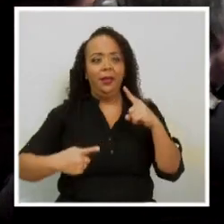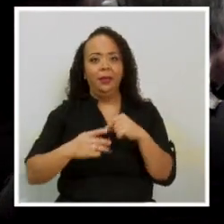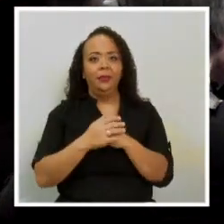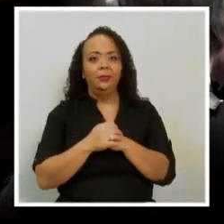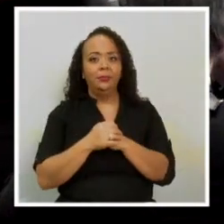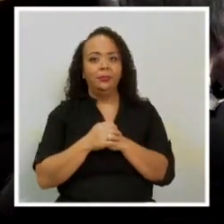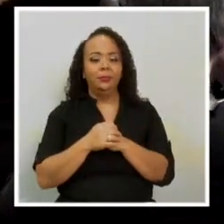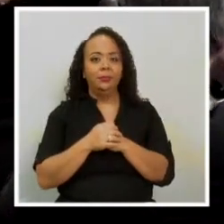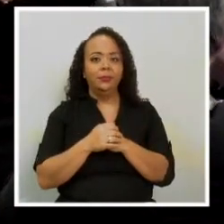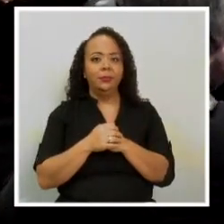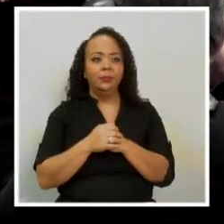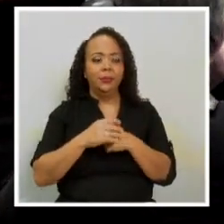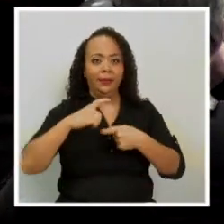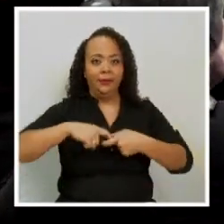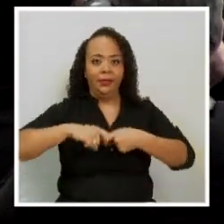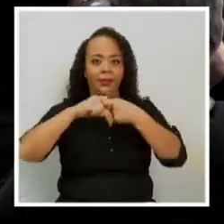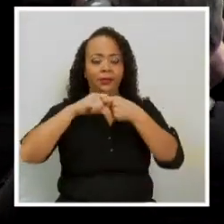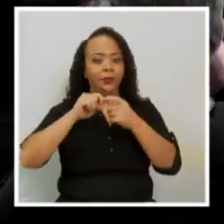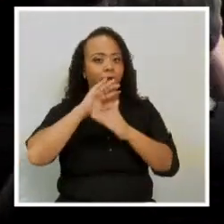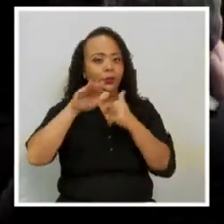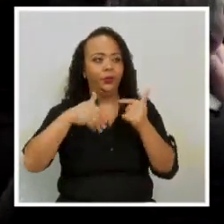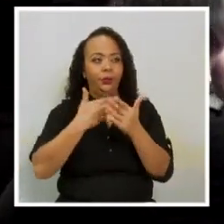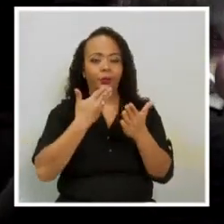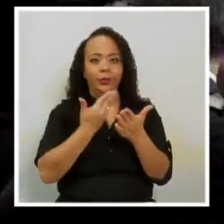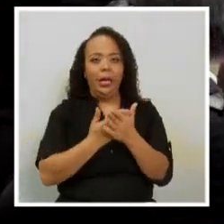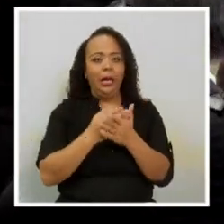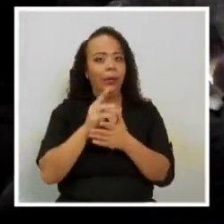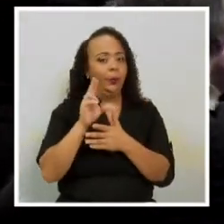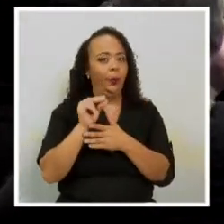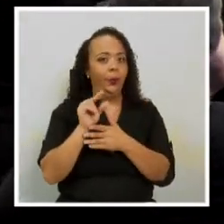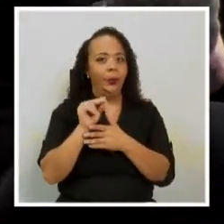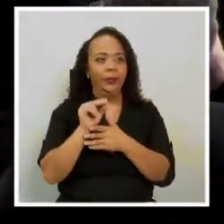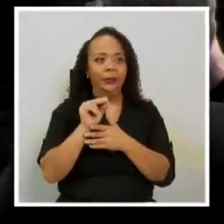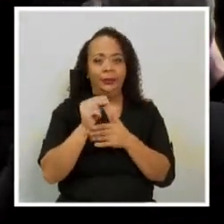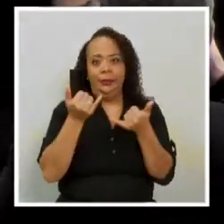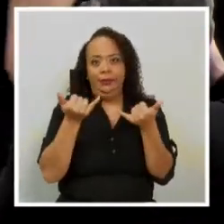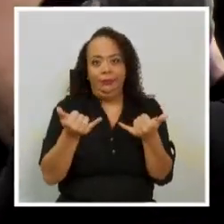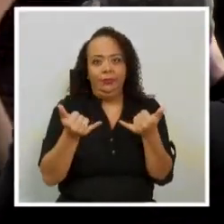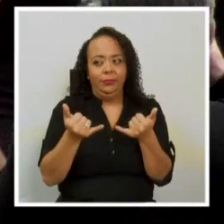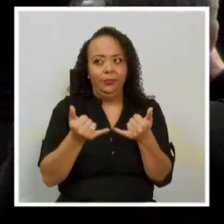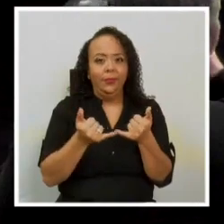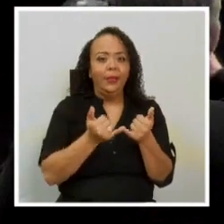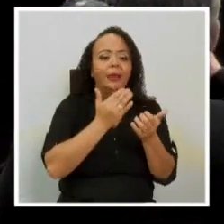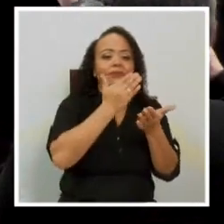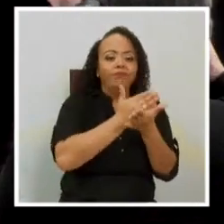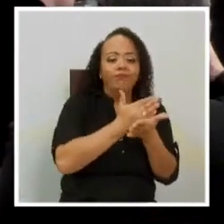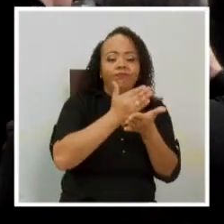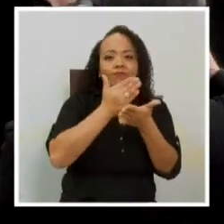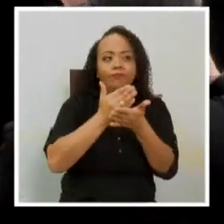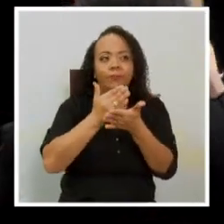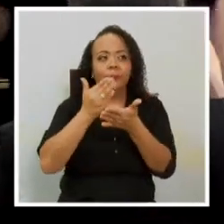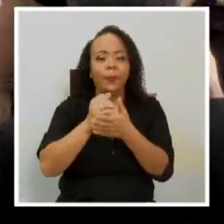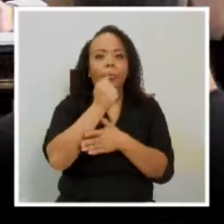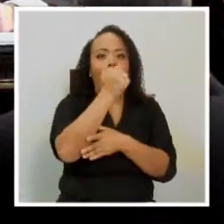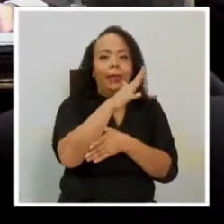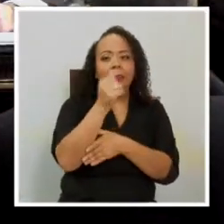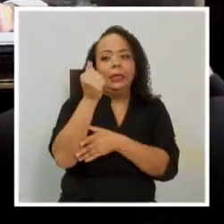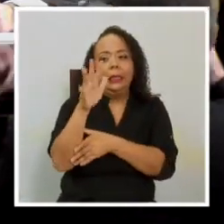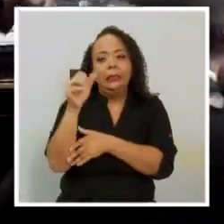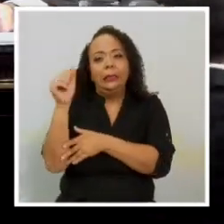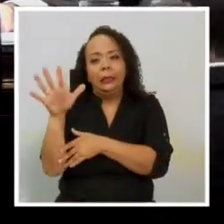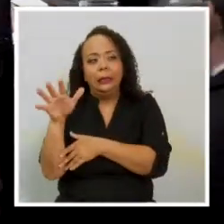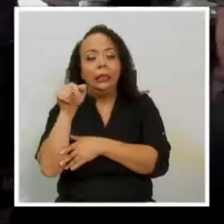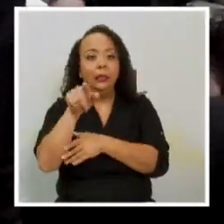de recesos en total, ¿verdad? No es que fueron de una sola vez. Fueron fraccionados. Fraccionados. Más o menos de 15 minutos cada uno. Eso